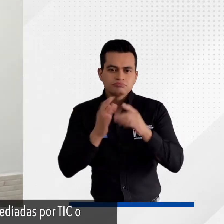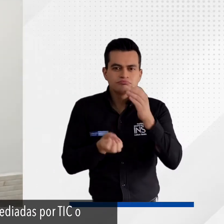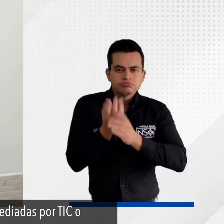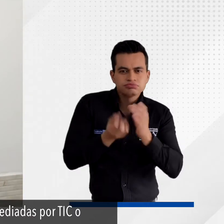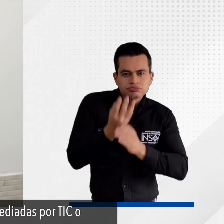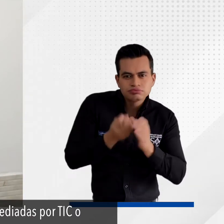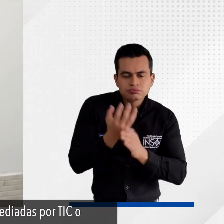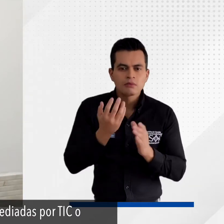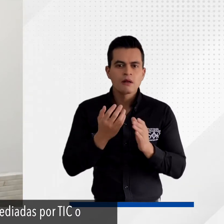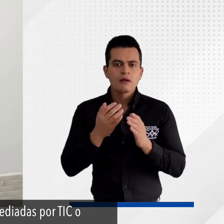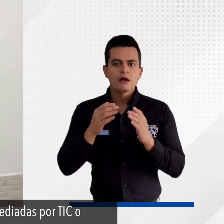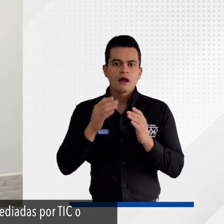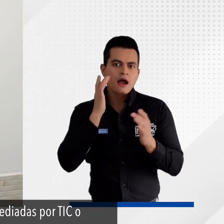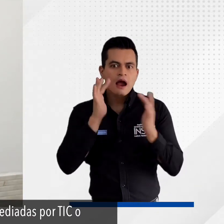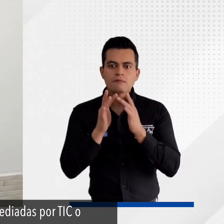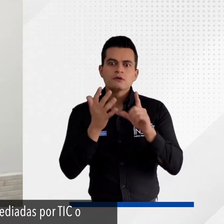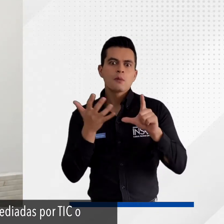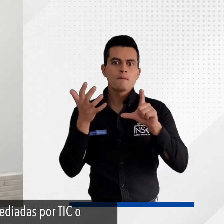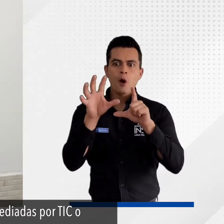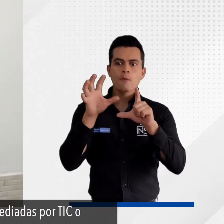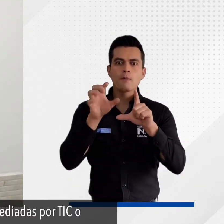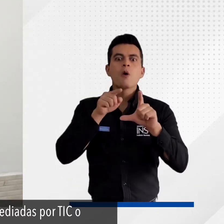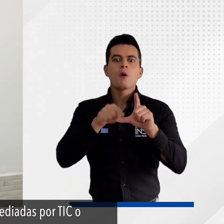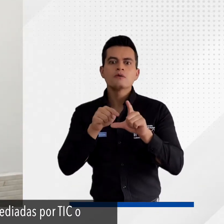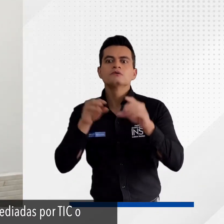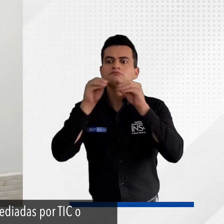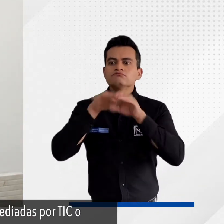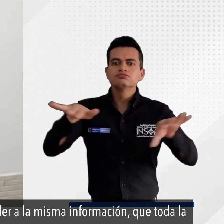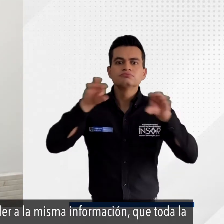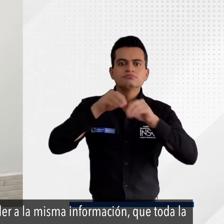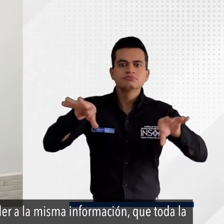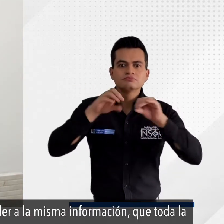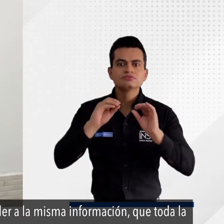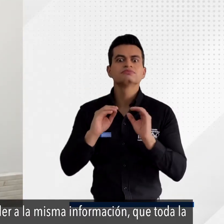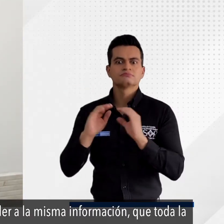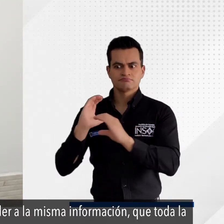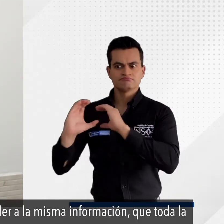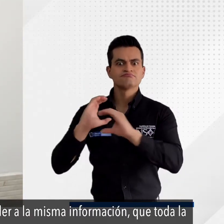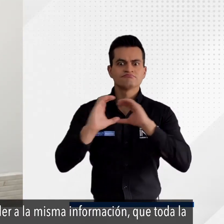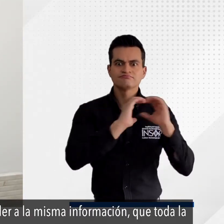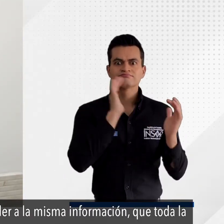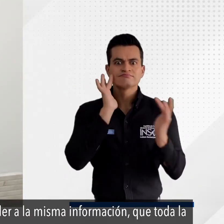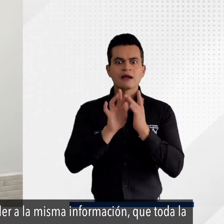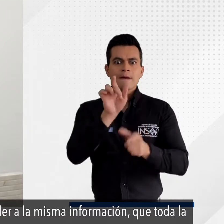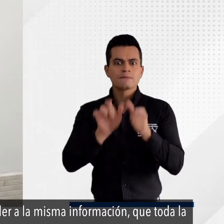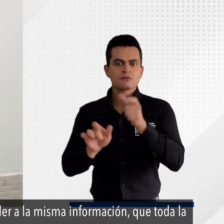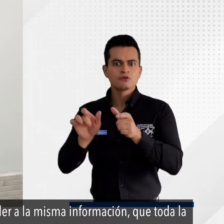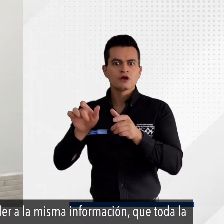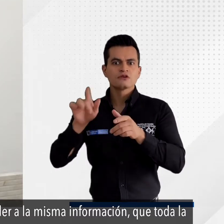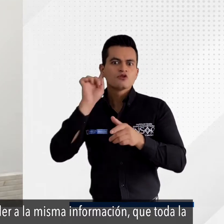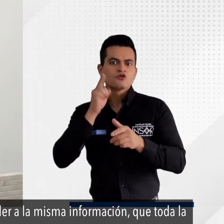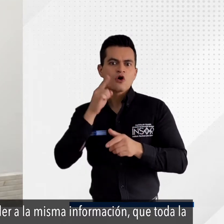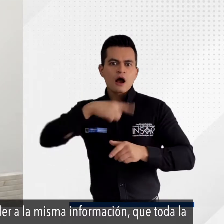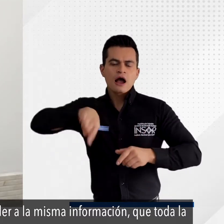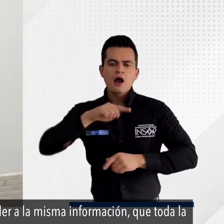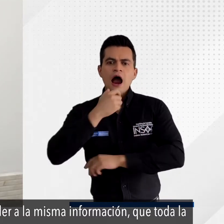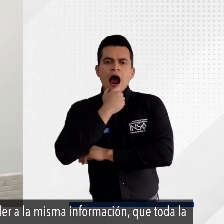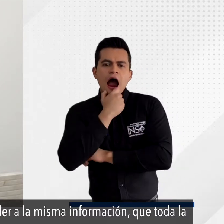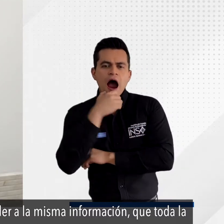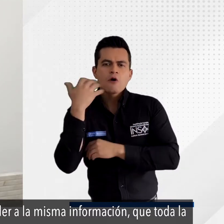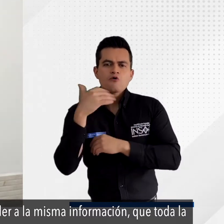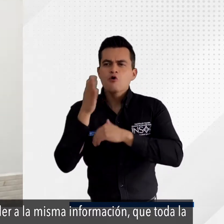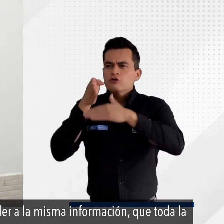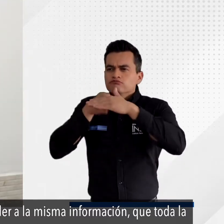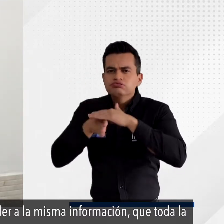producción audiovisual, con una comunicación asertiva donde realmente la población pueda acceder a la